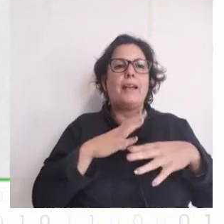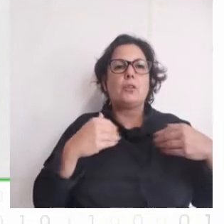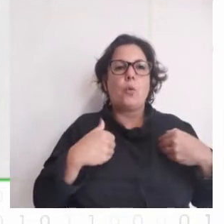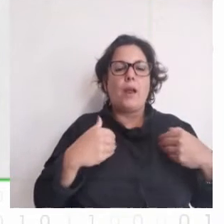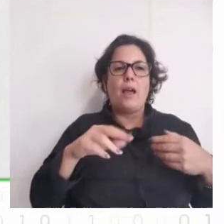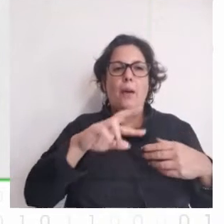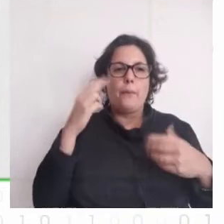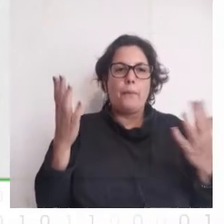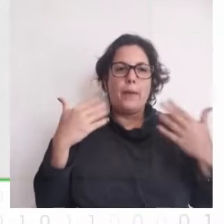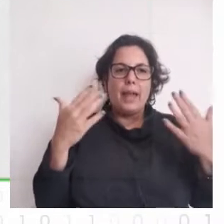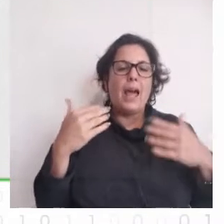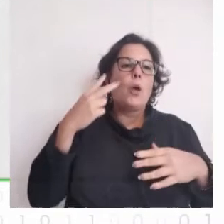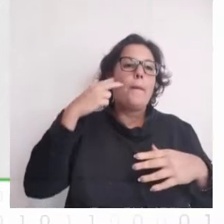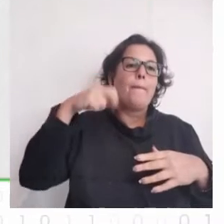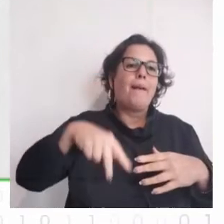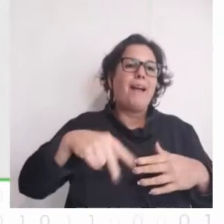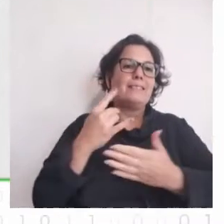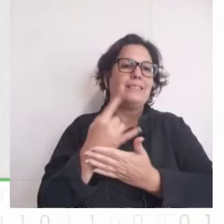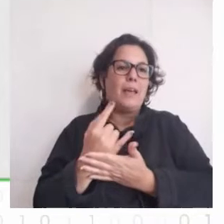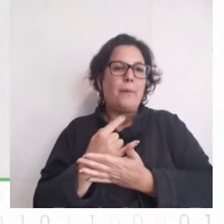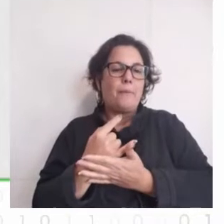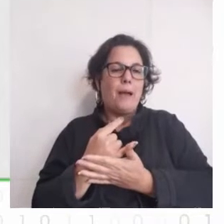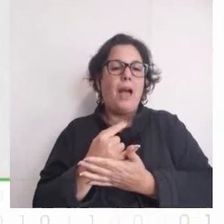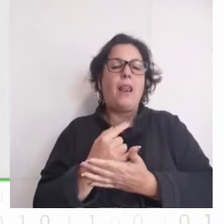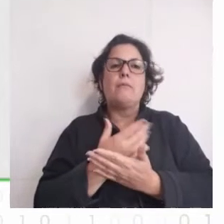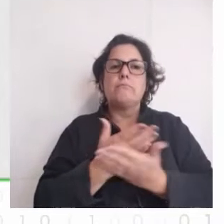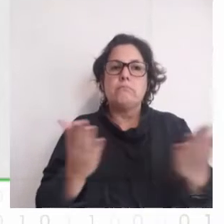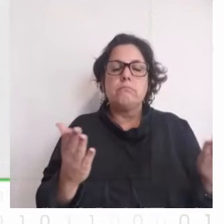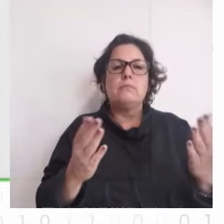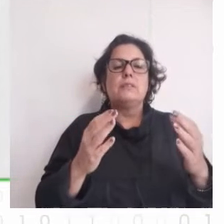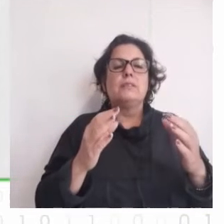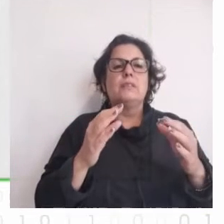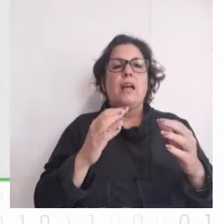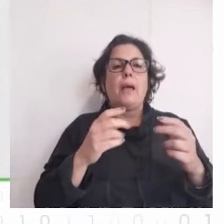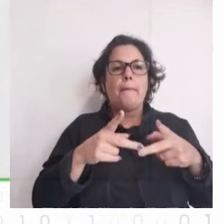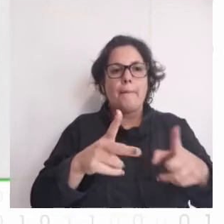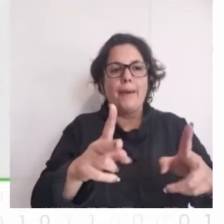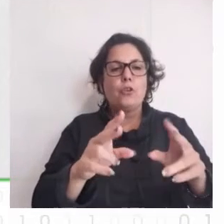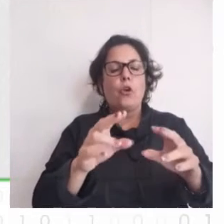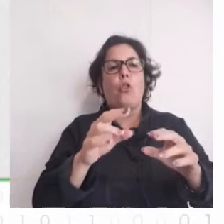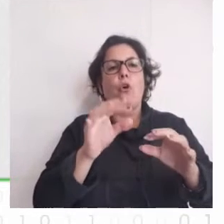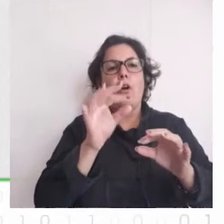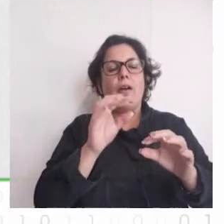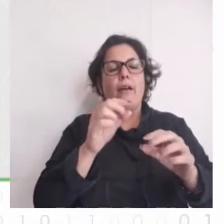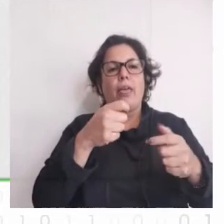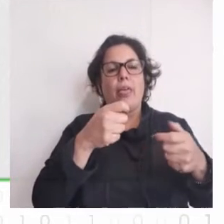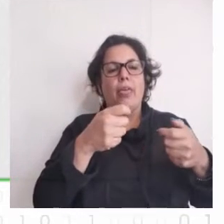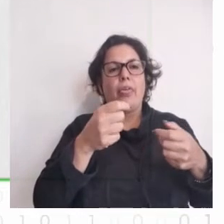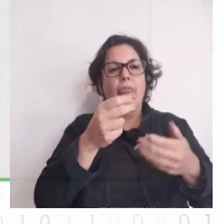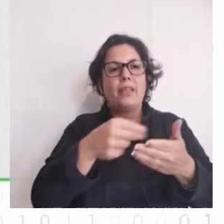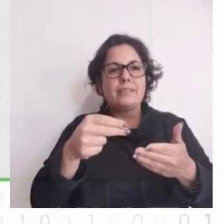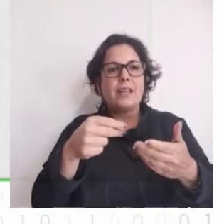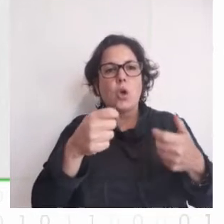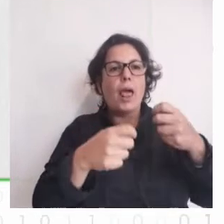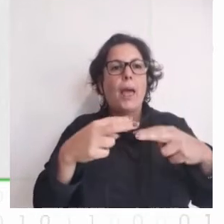Verano de Plan Ceibal, en el cual expondrán sobre el diseño, análisis, metodología utilizada para aplicar experimentos